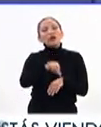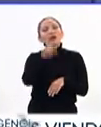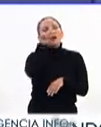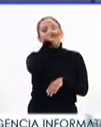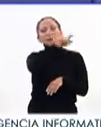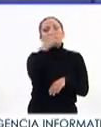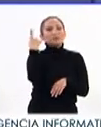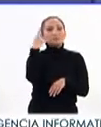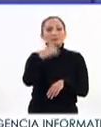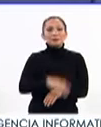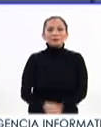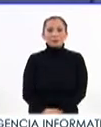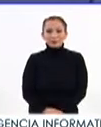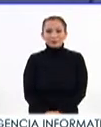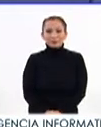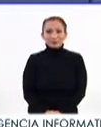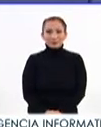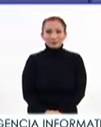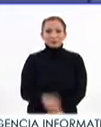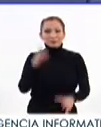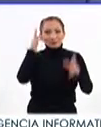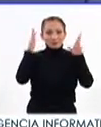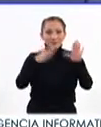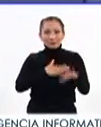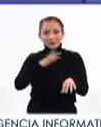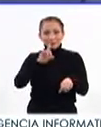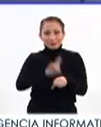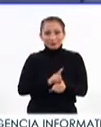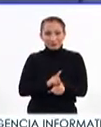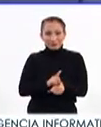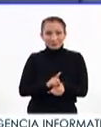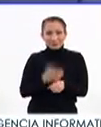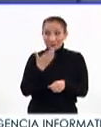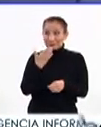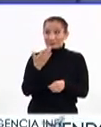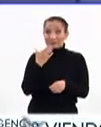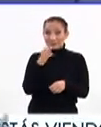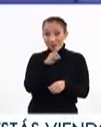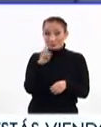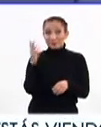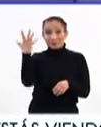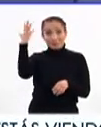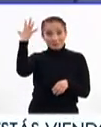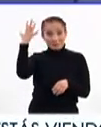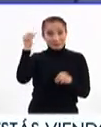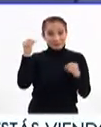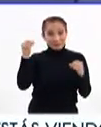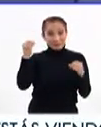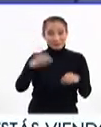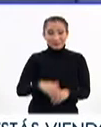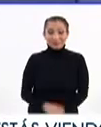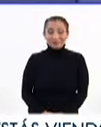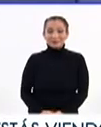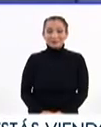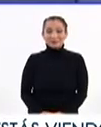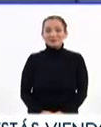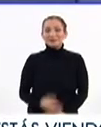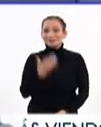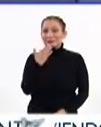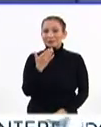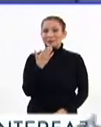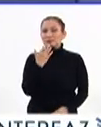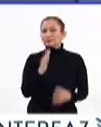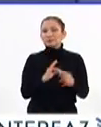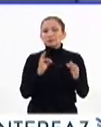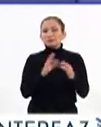hoy Puebla? Hola, muy buenos días. Pues muy bien, muy soleado, aquí estamos. Qué bueno.